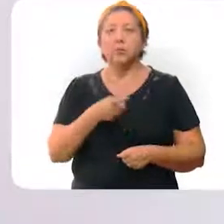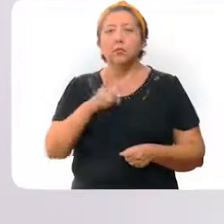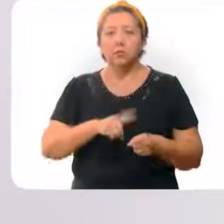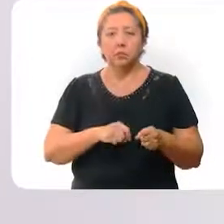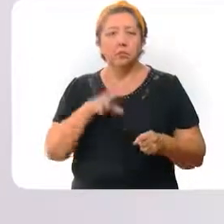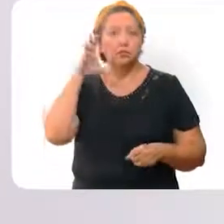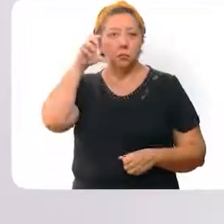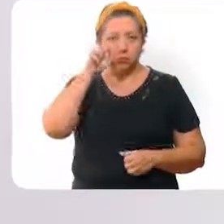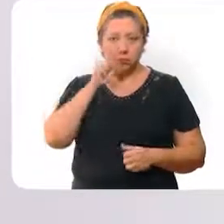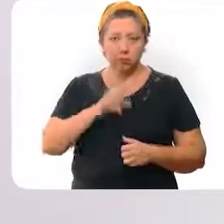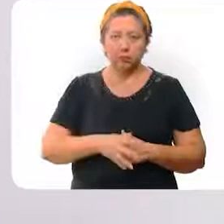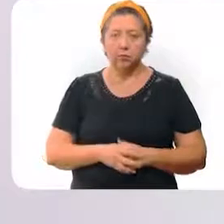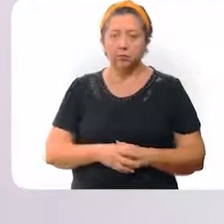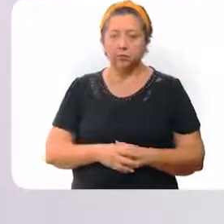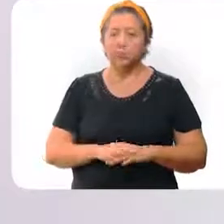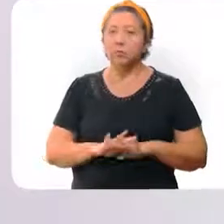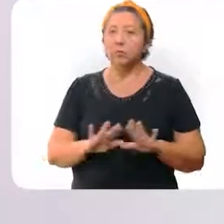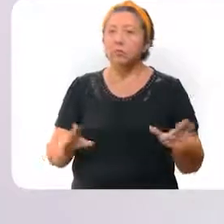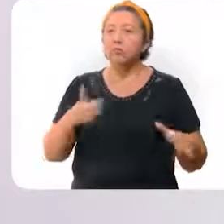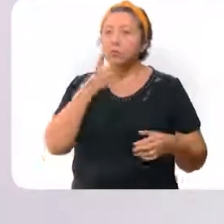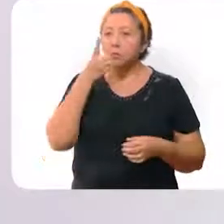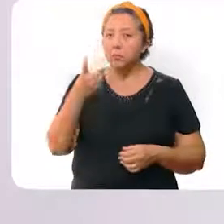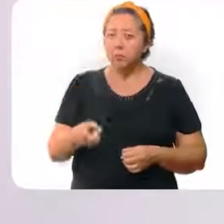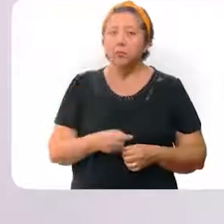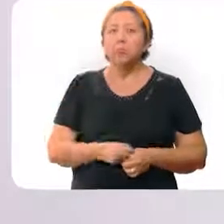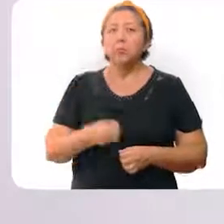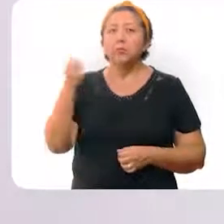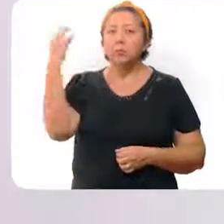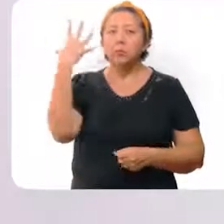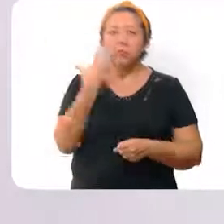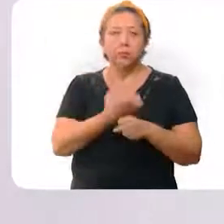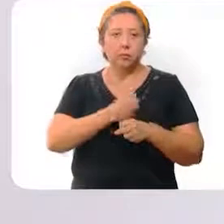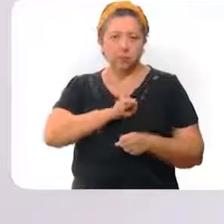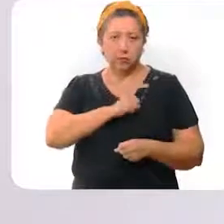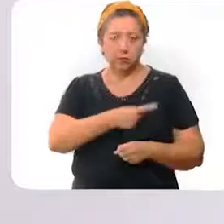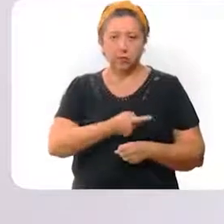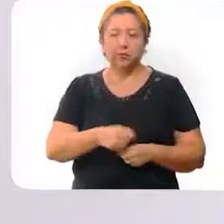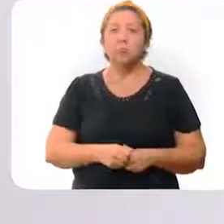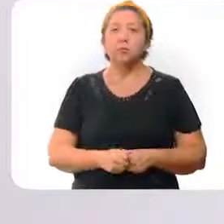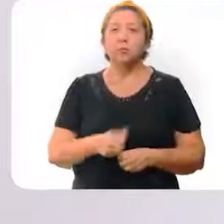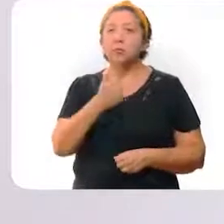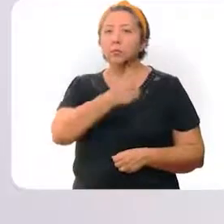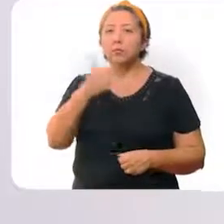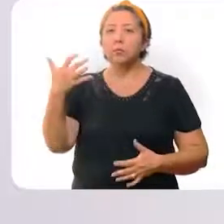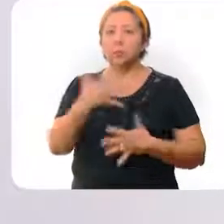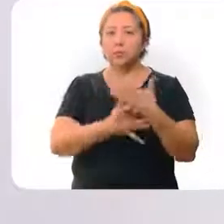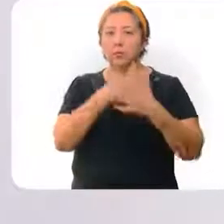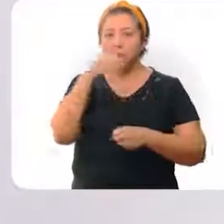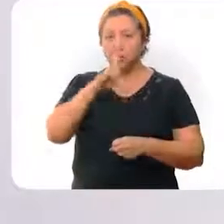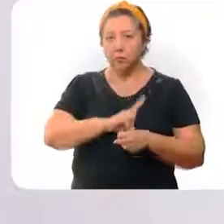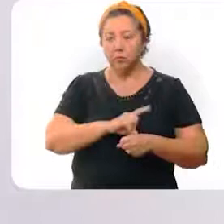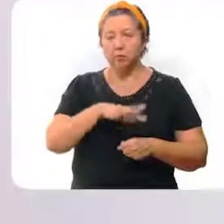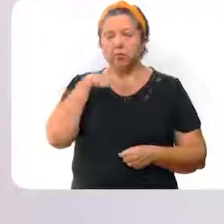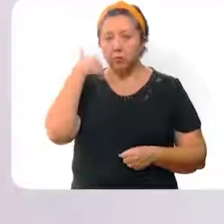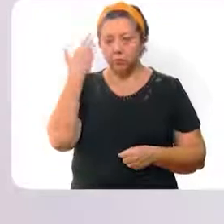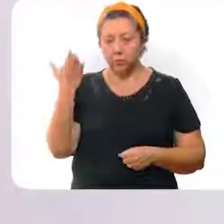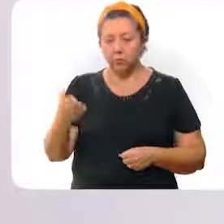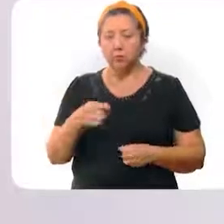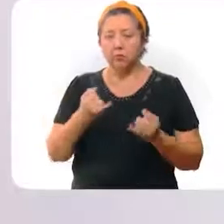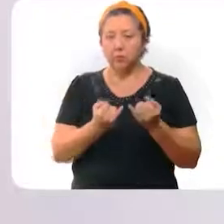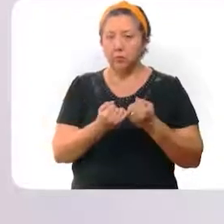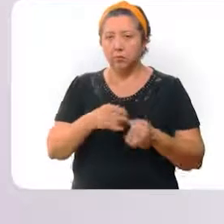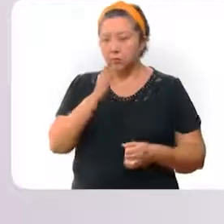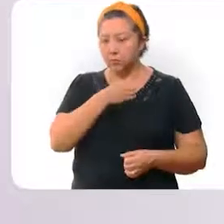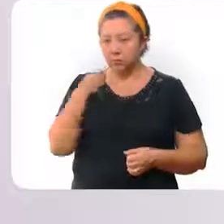Salud marcan color naranja. Como se ha informado, el Semáforo Estatal de Salud se va a dar a conocer cada 15 días con la finalidad de